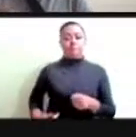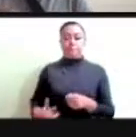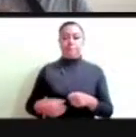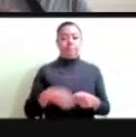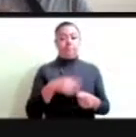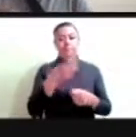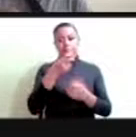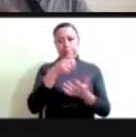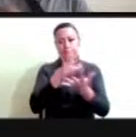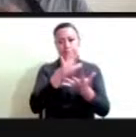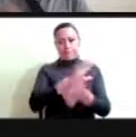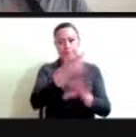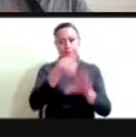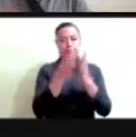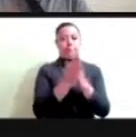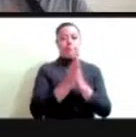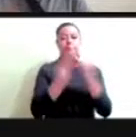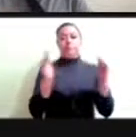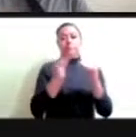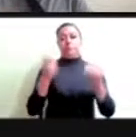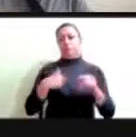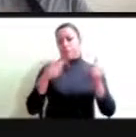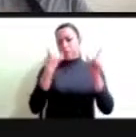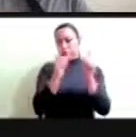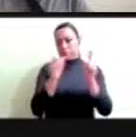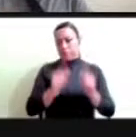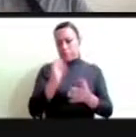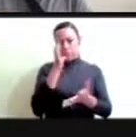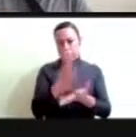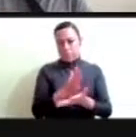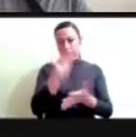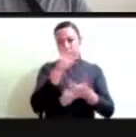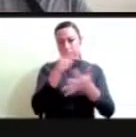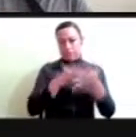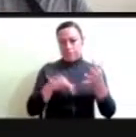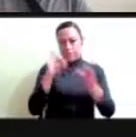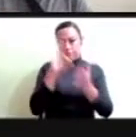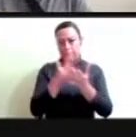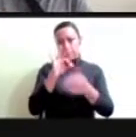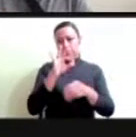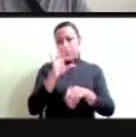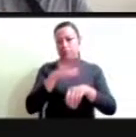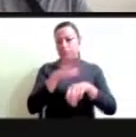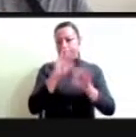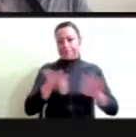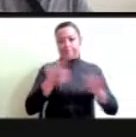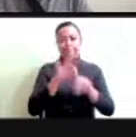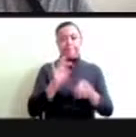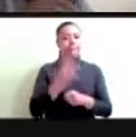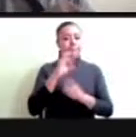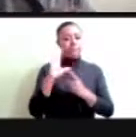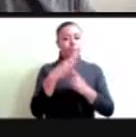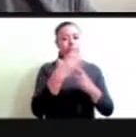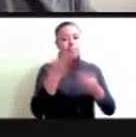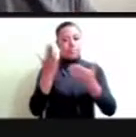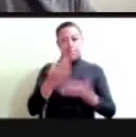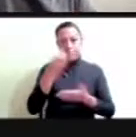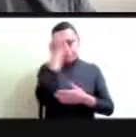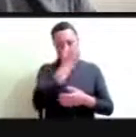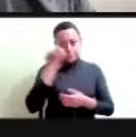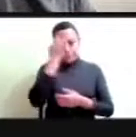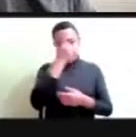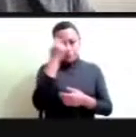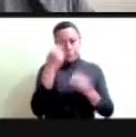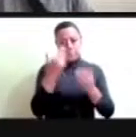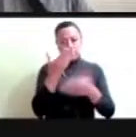toda vez que por economía parlamentaria solo leeré los puntos medulares. Esta comisión recibió para su análisis y dictaminación la proposición con punto de acuerdo, por el que